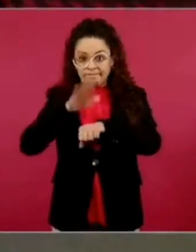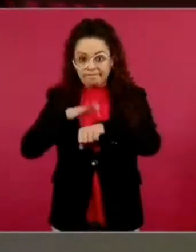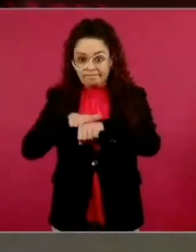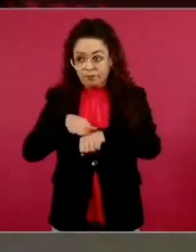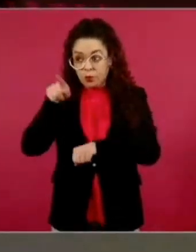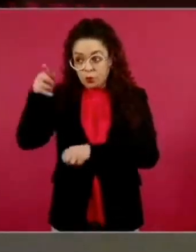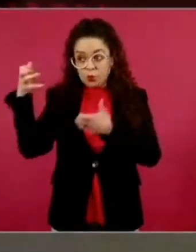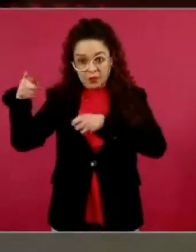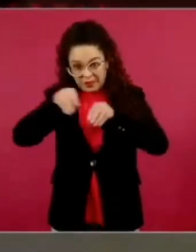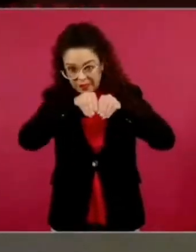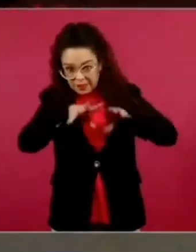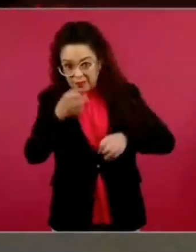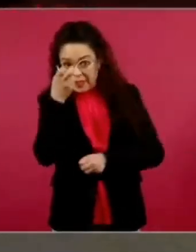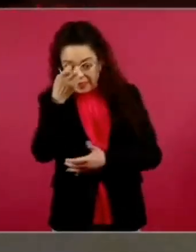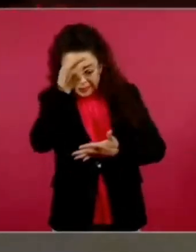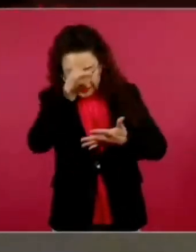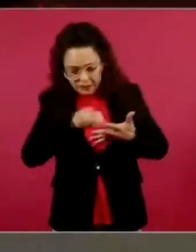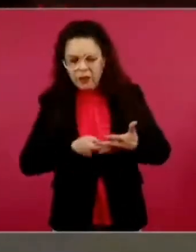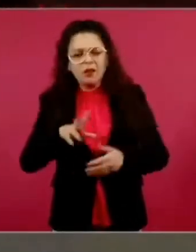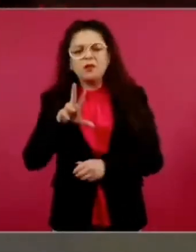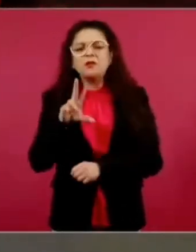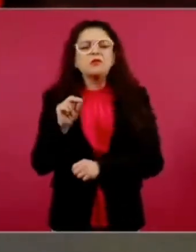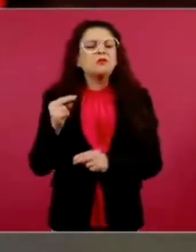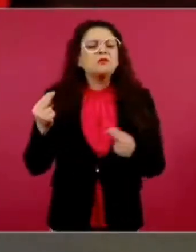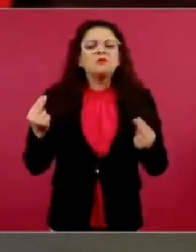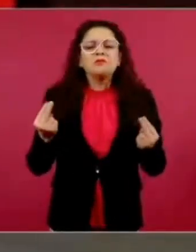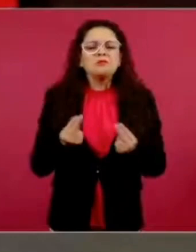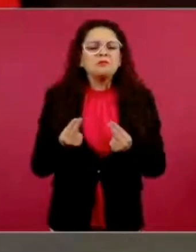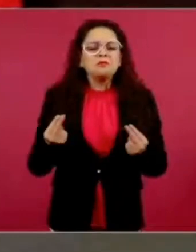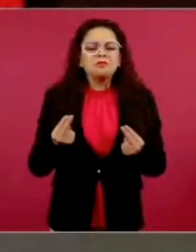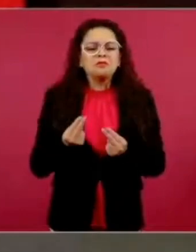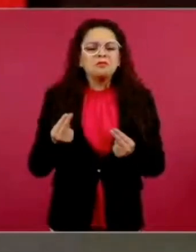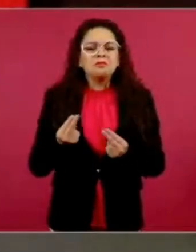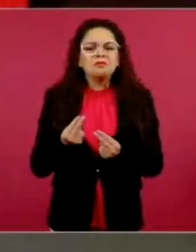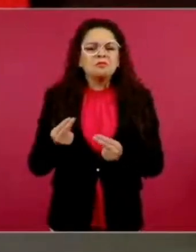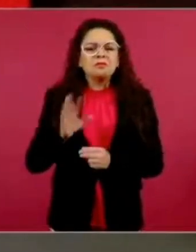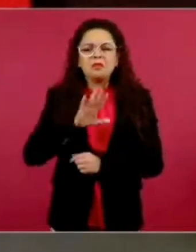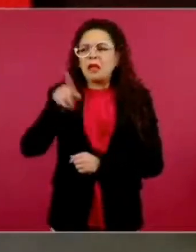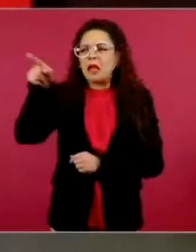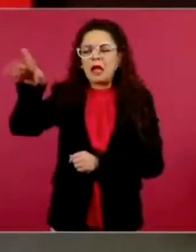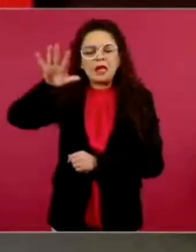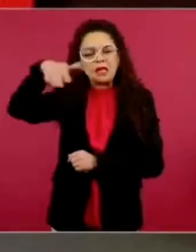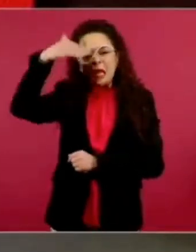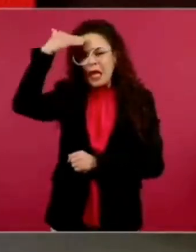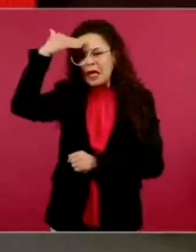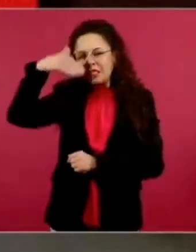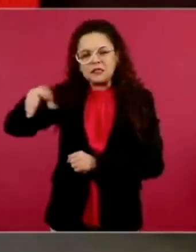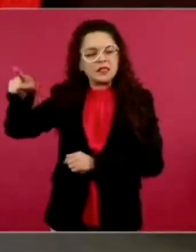Ya por decisión propia.